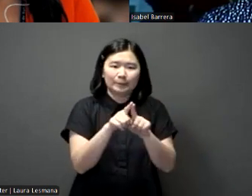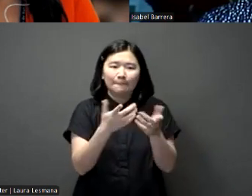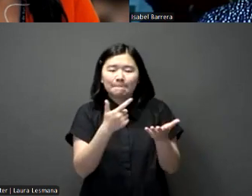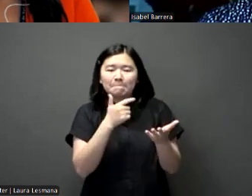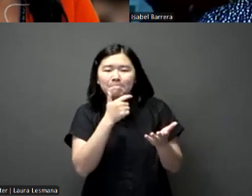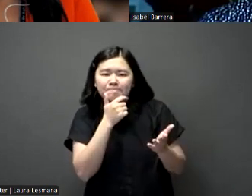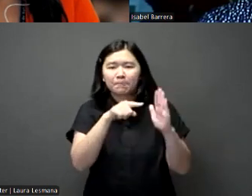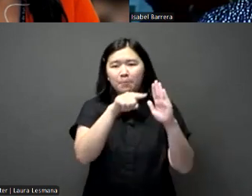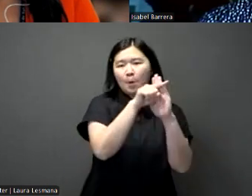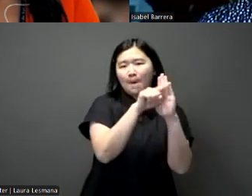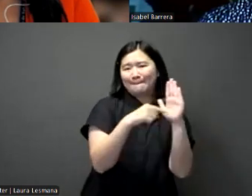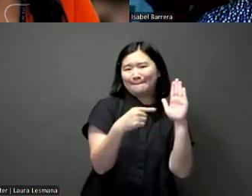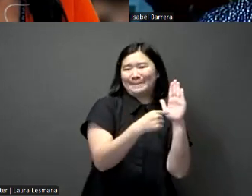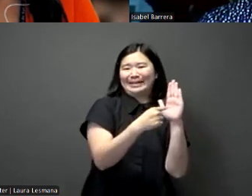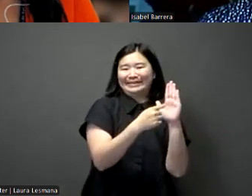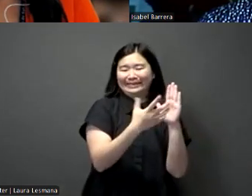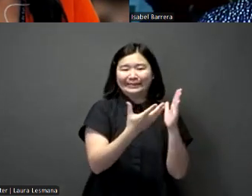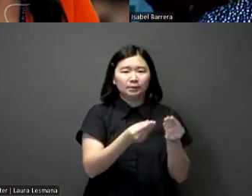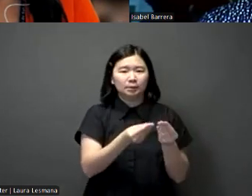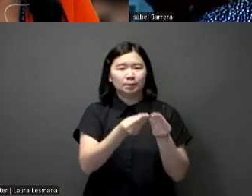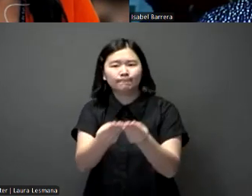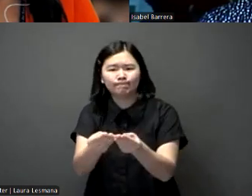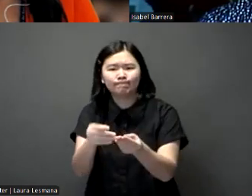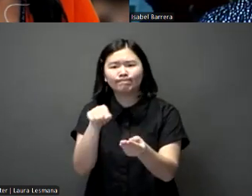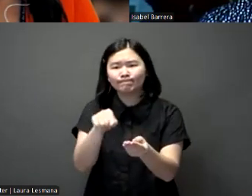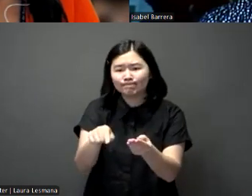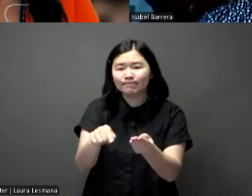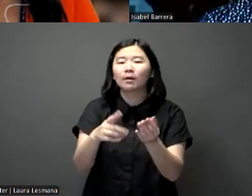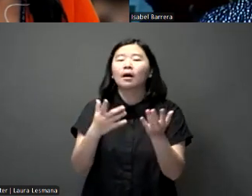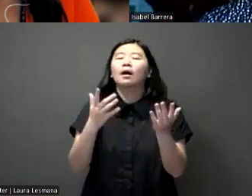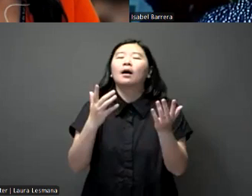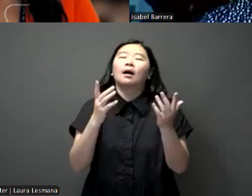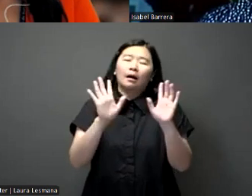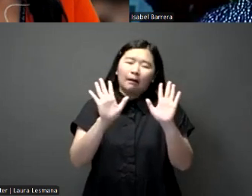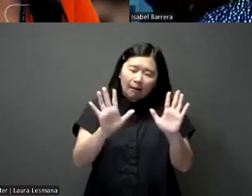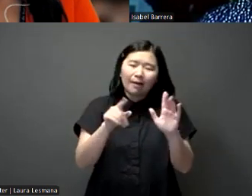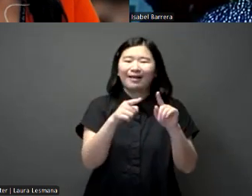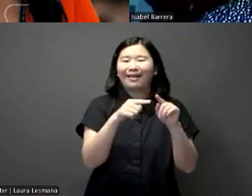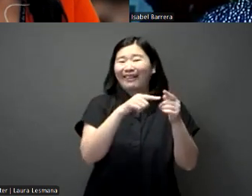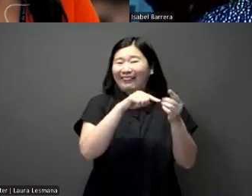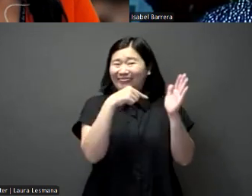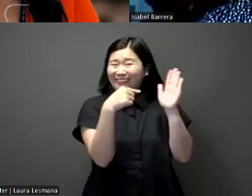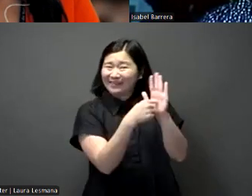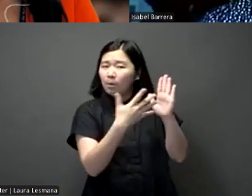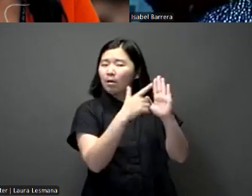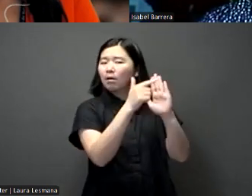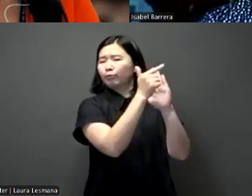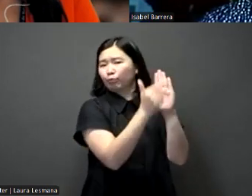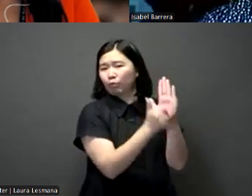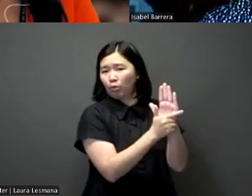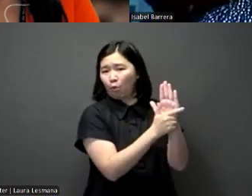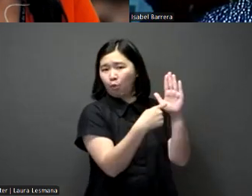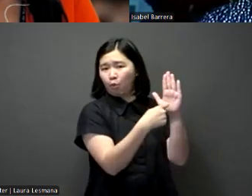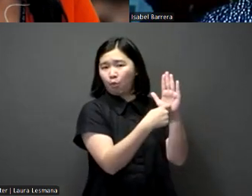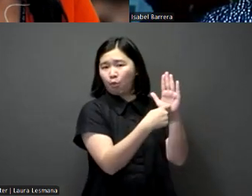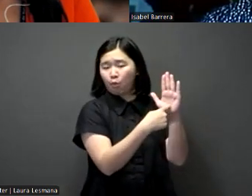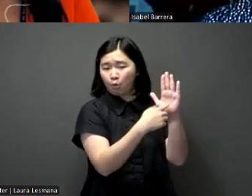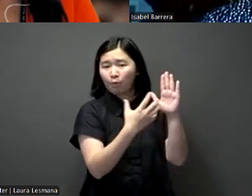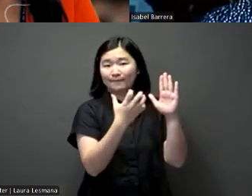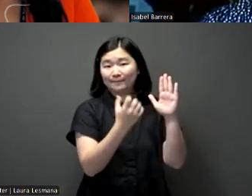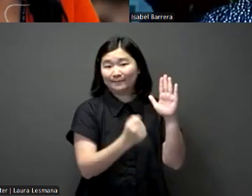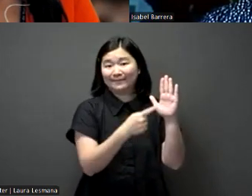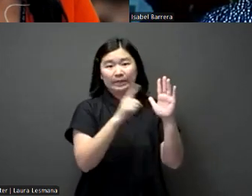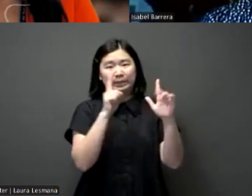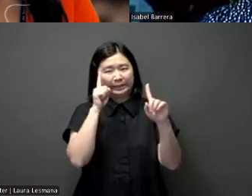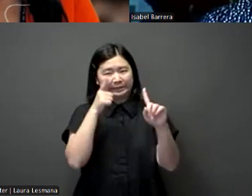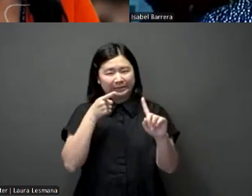cáncer cervicuterino, el tratamiento, ¿cierto?, está garantizado. Existen distintas intervenciones de tratamiento para invasor,